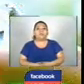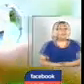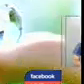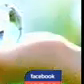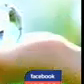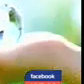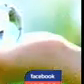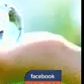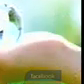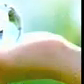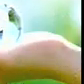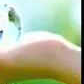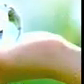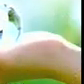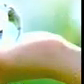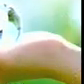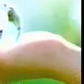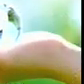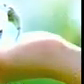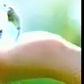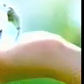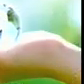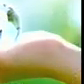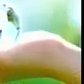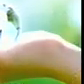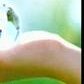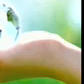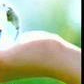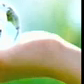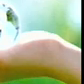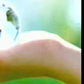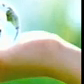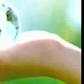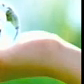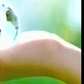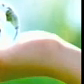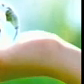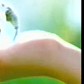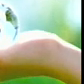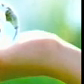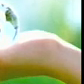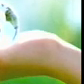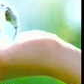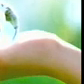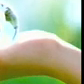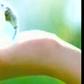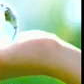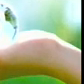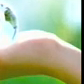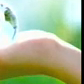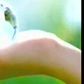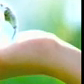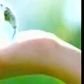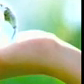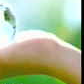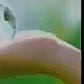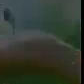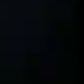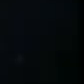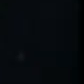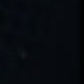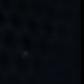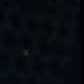Dale una mano al planeta, construyendo juntos el futuro. Cemento Eco de Holcim presentó.